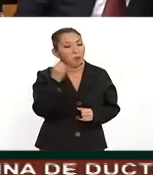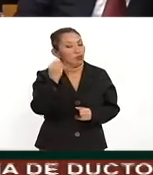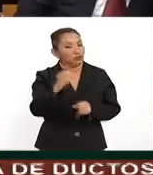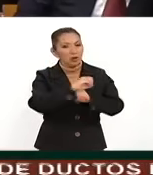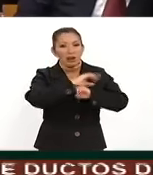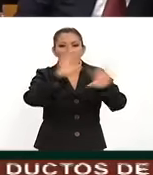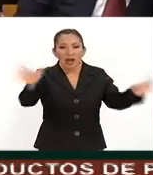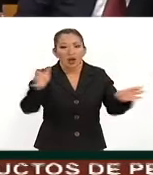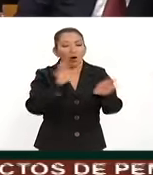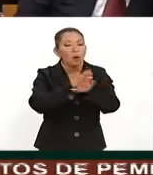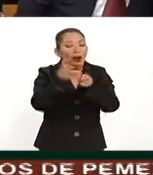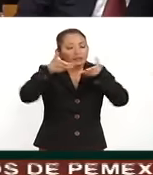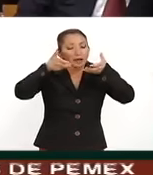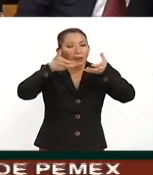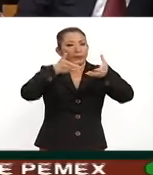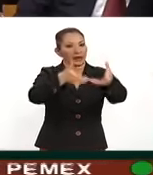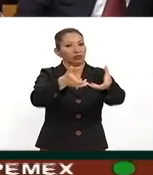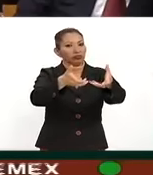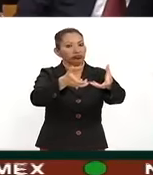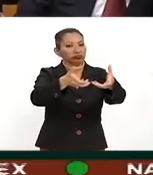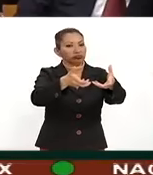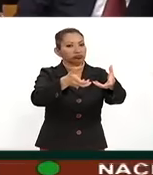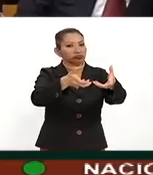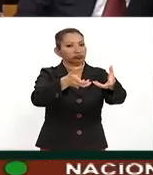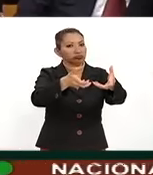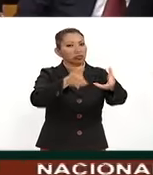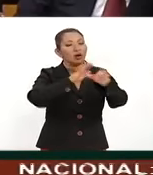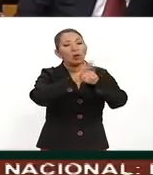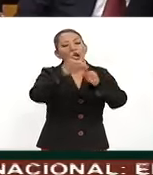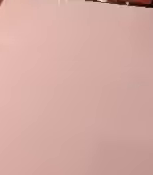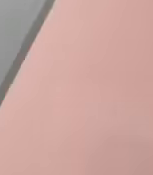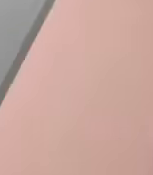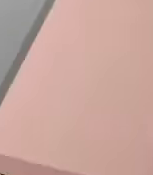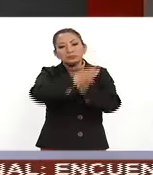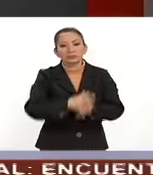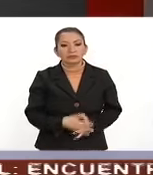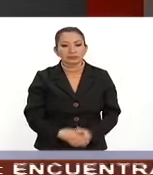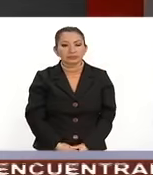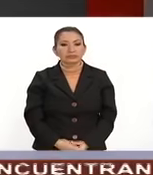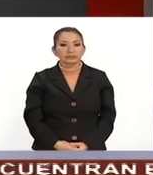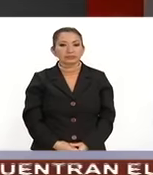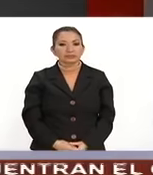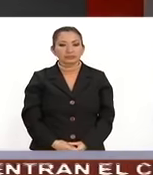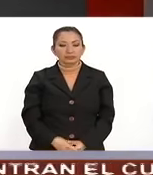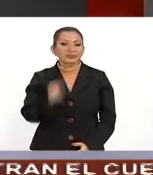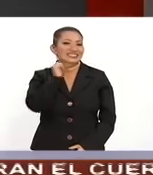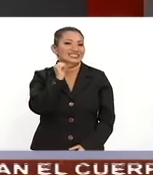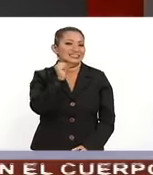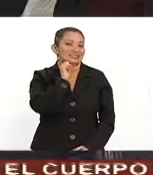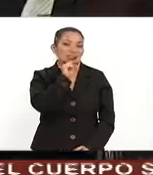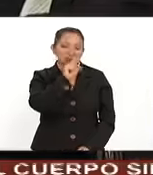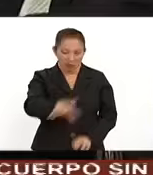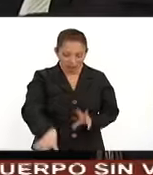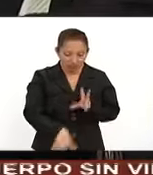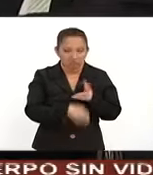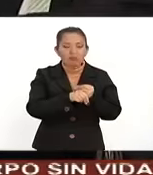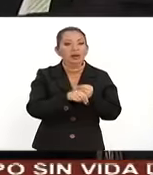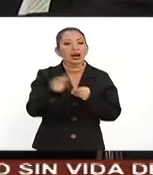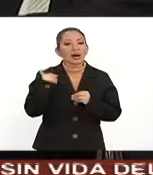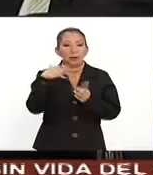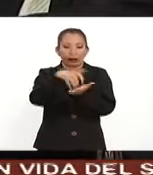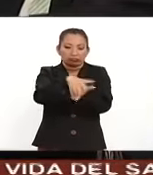clara la brújula, el camino, la hoja de ruta. Los senadores también se sumaron a